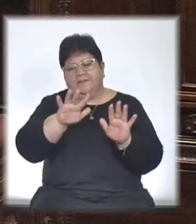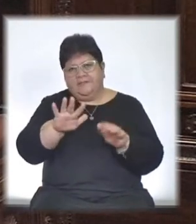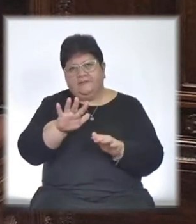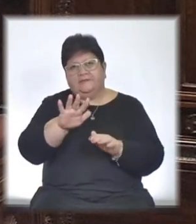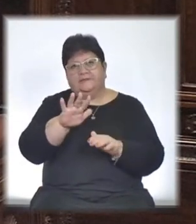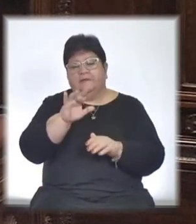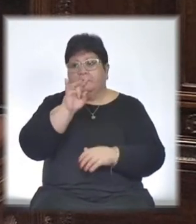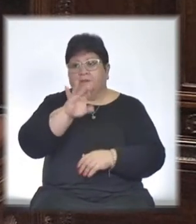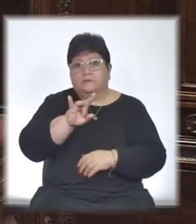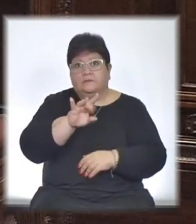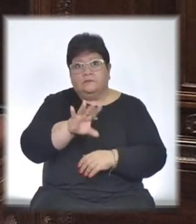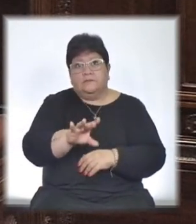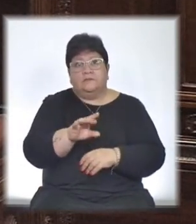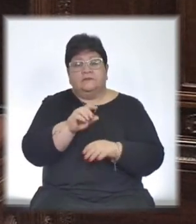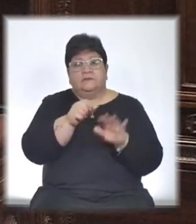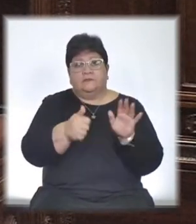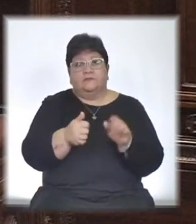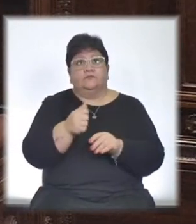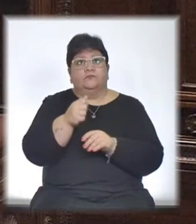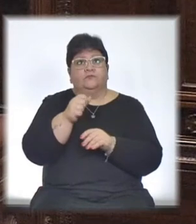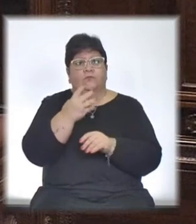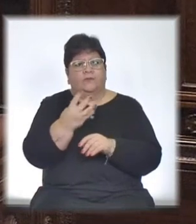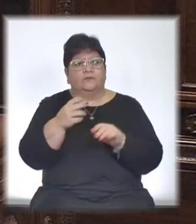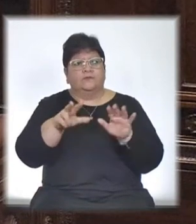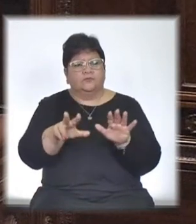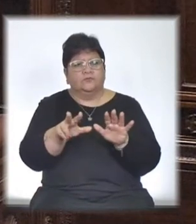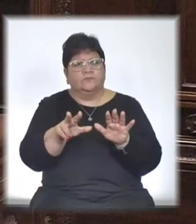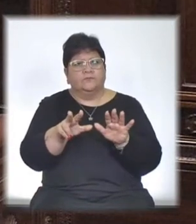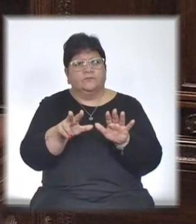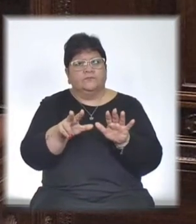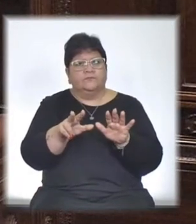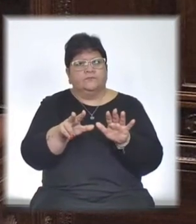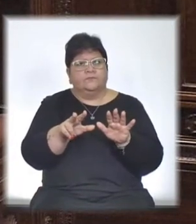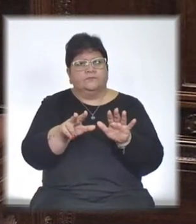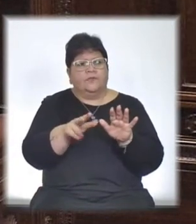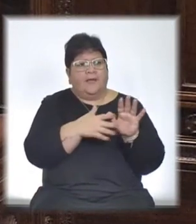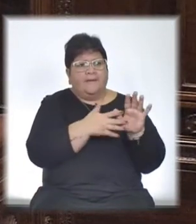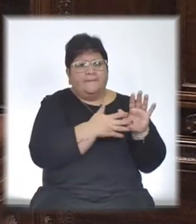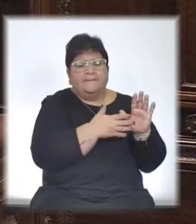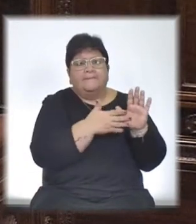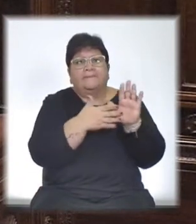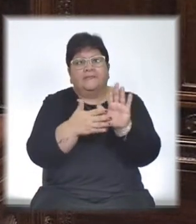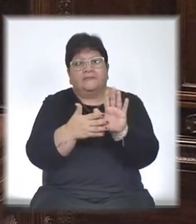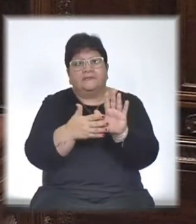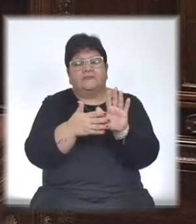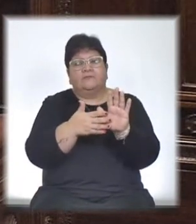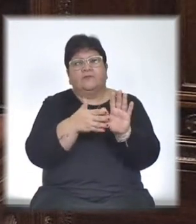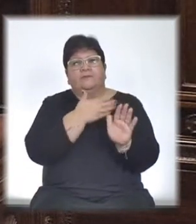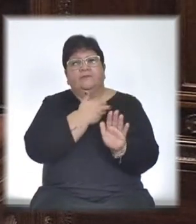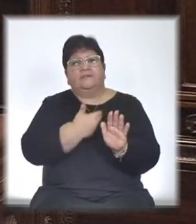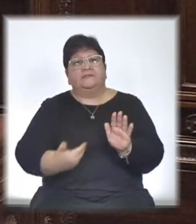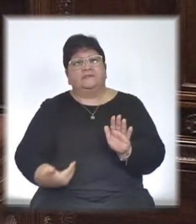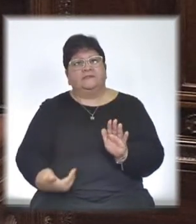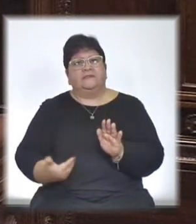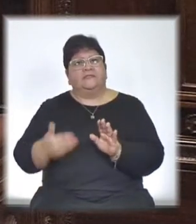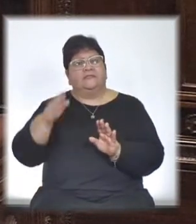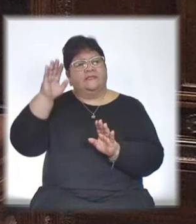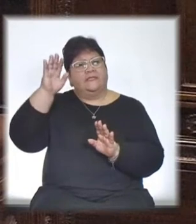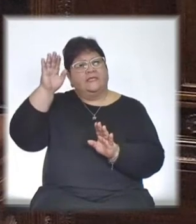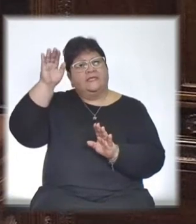de investigadores de la Universidad de la República y presentado oficialmente por la Presidencia de la República, publica en